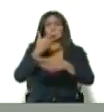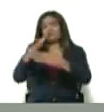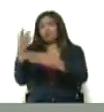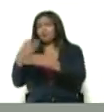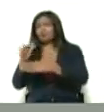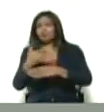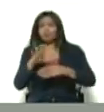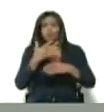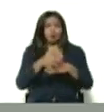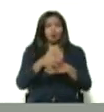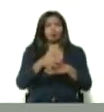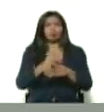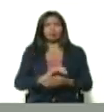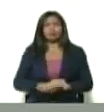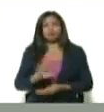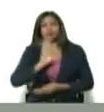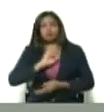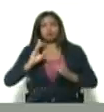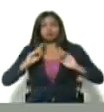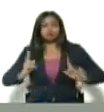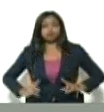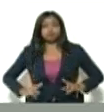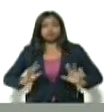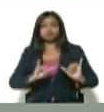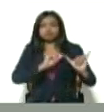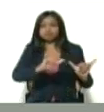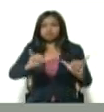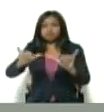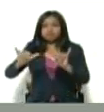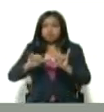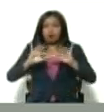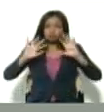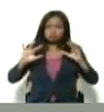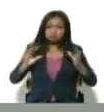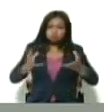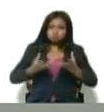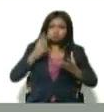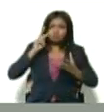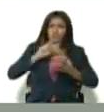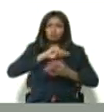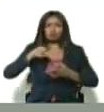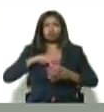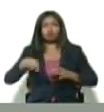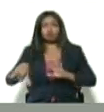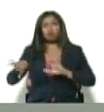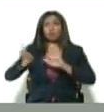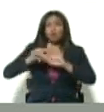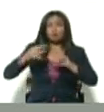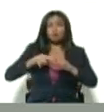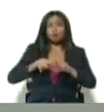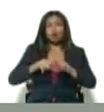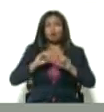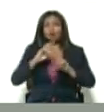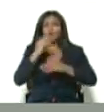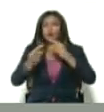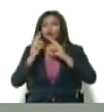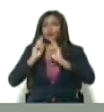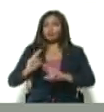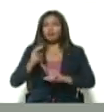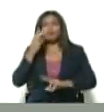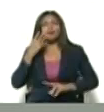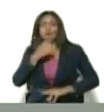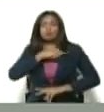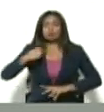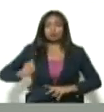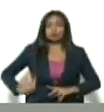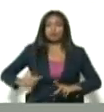identidad posible es la identidad humana frente a una pandemia como esta. Y cómo también cada civilización ha respondido. China, con